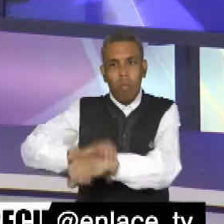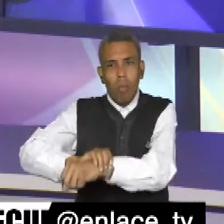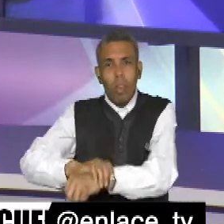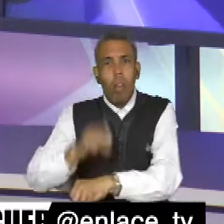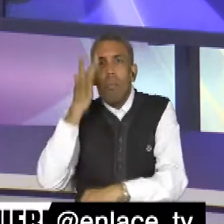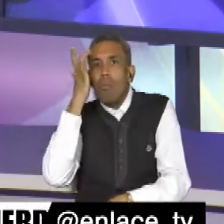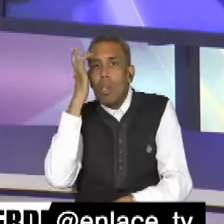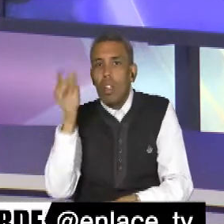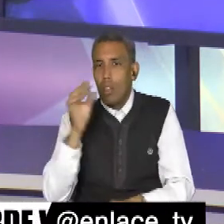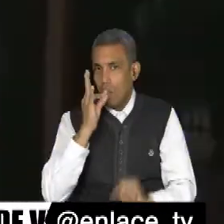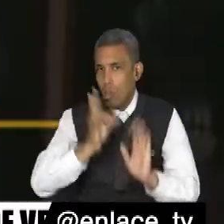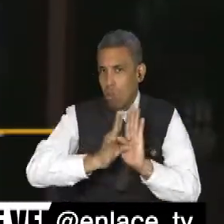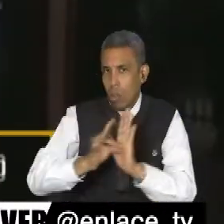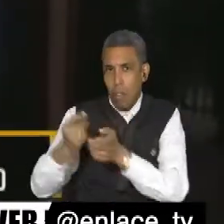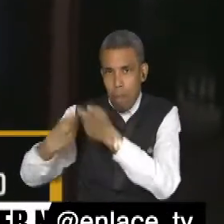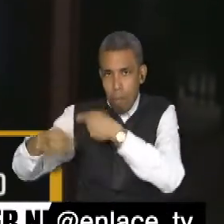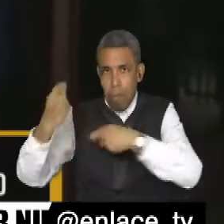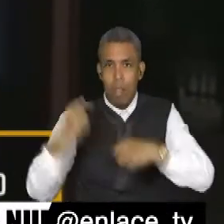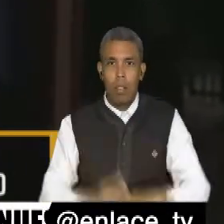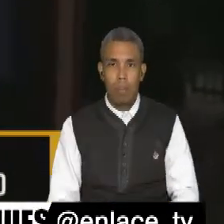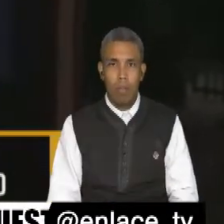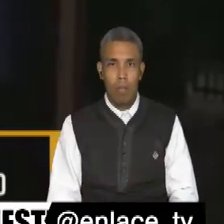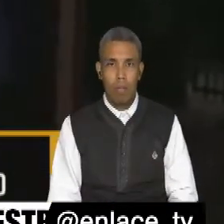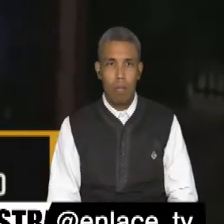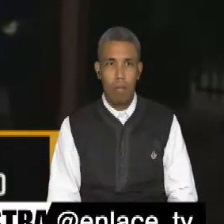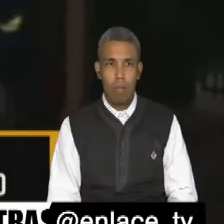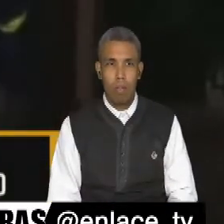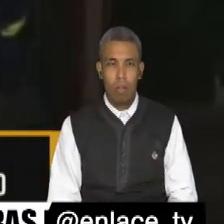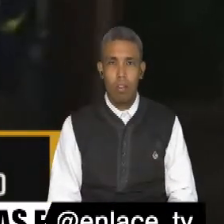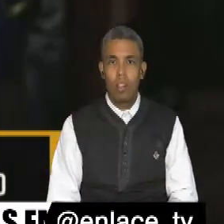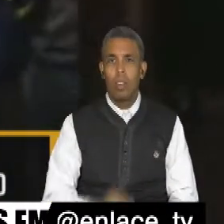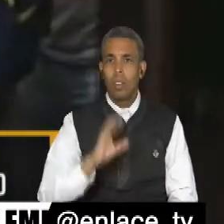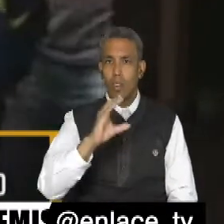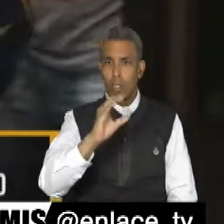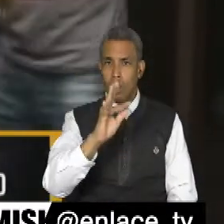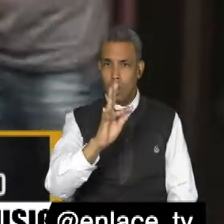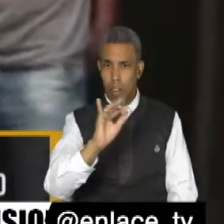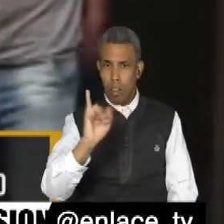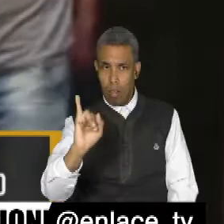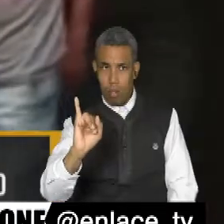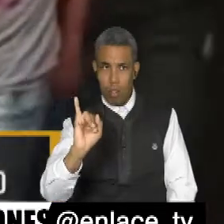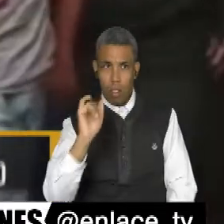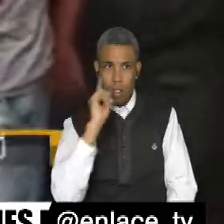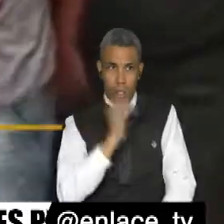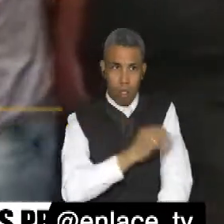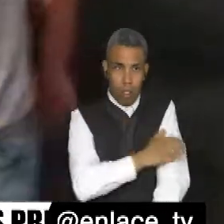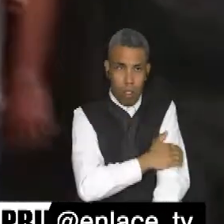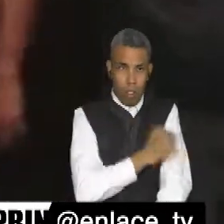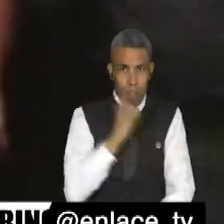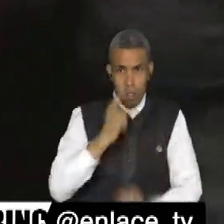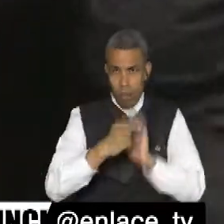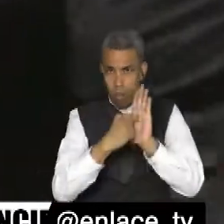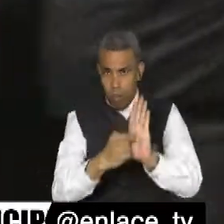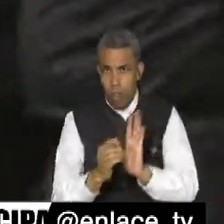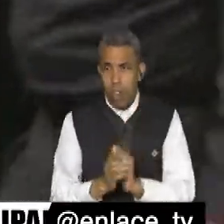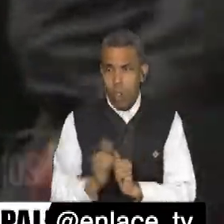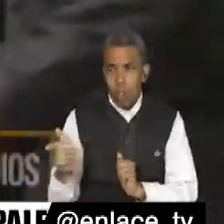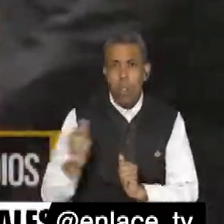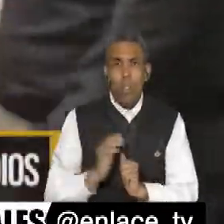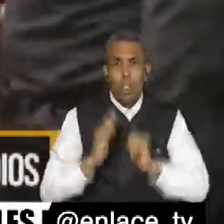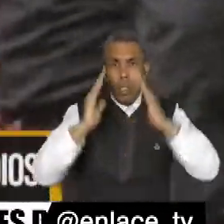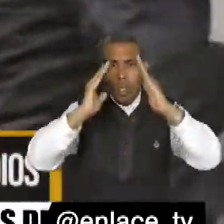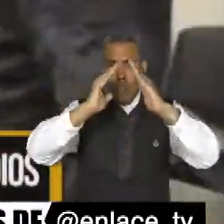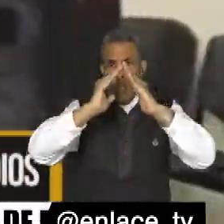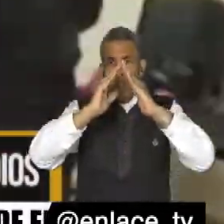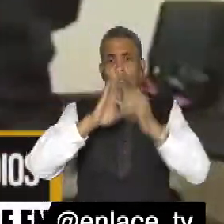narcóticos. En horas de la mañana de este viernes, el CTI de la Fiscalía, con el apoyo del Ejército Nacional, realizó operativo de allanamiento en el